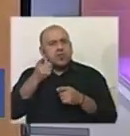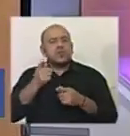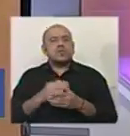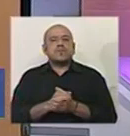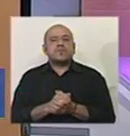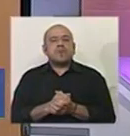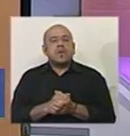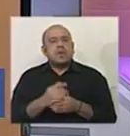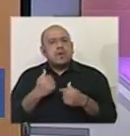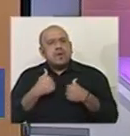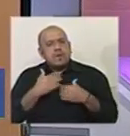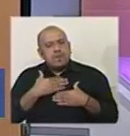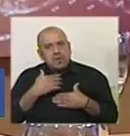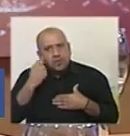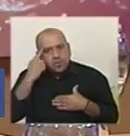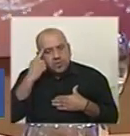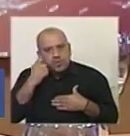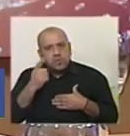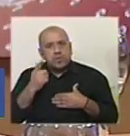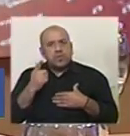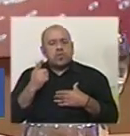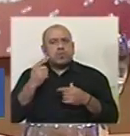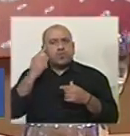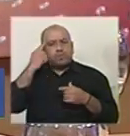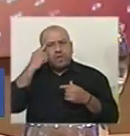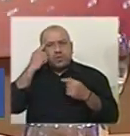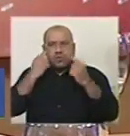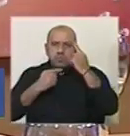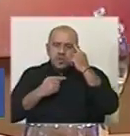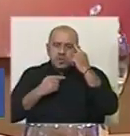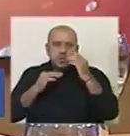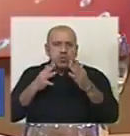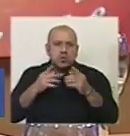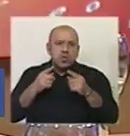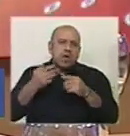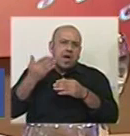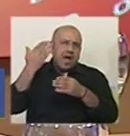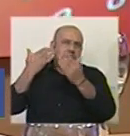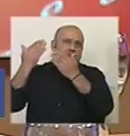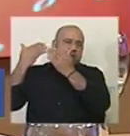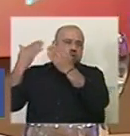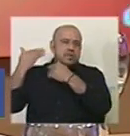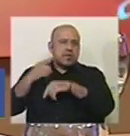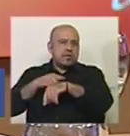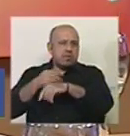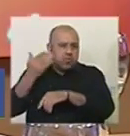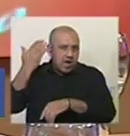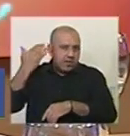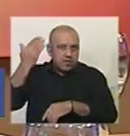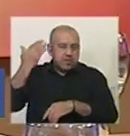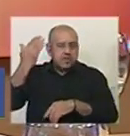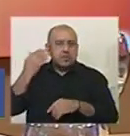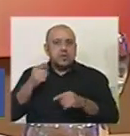a mí, esto no lo dice nadie, ¿no? Pero uno se pone a pensar con relación a otras épocas. Y esta foto